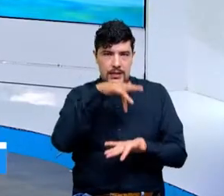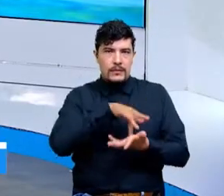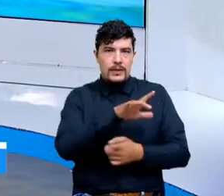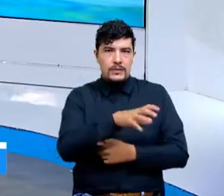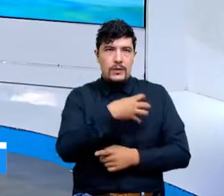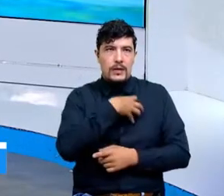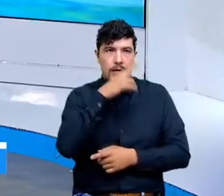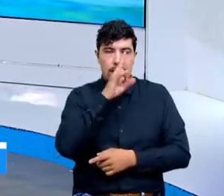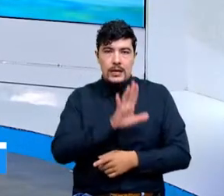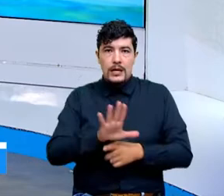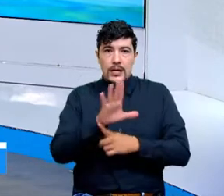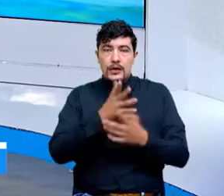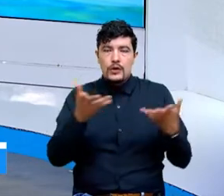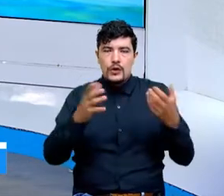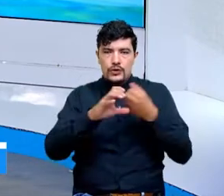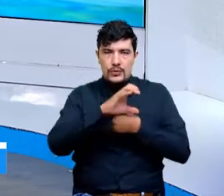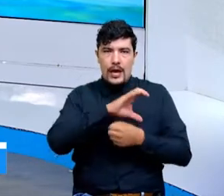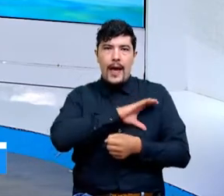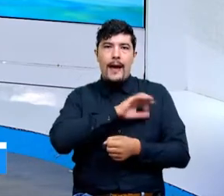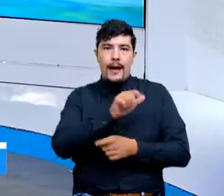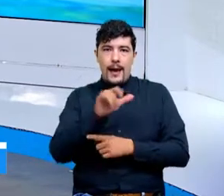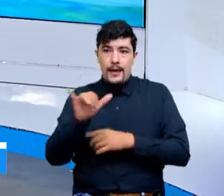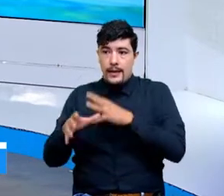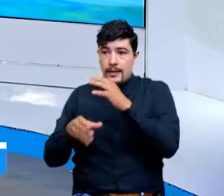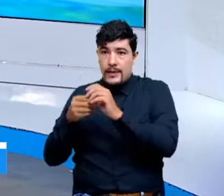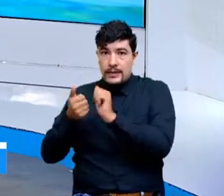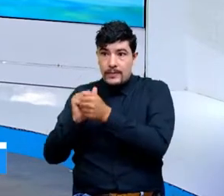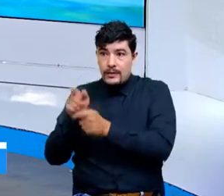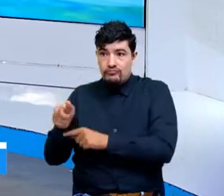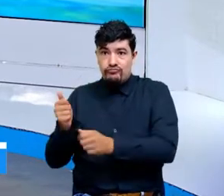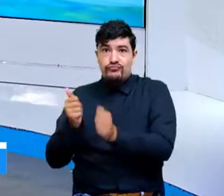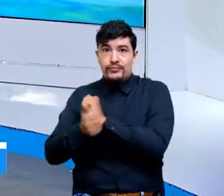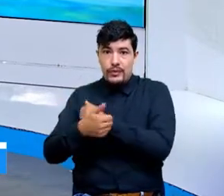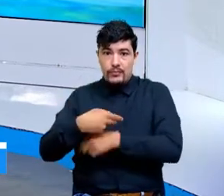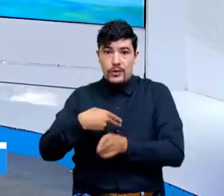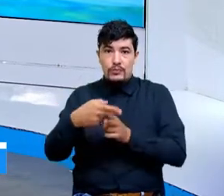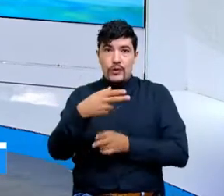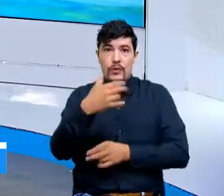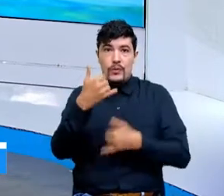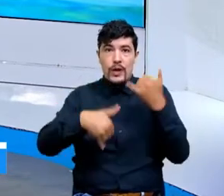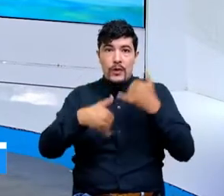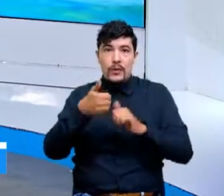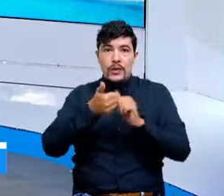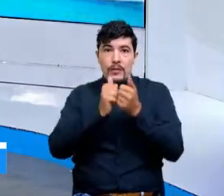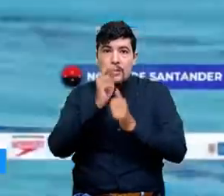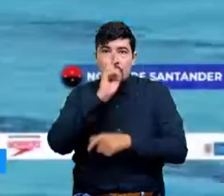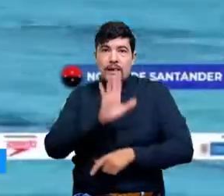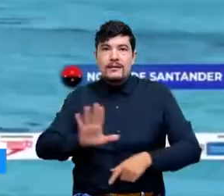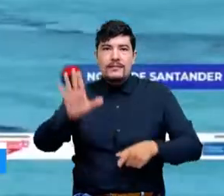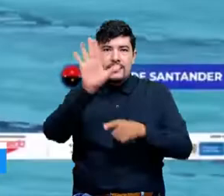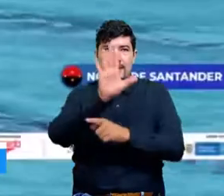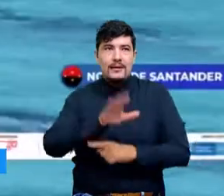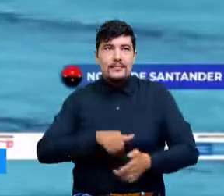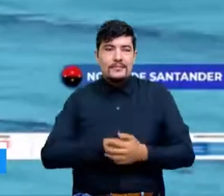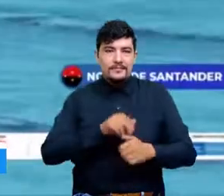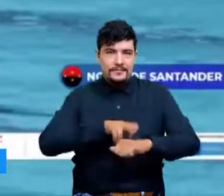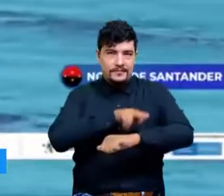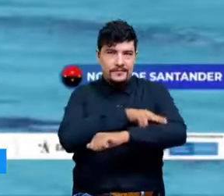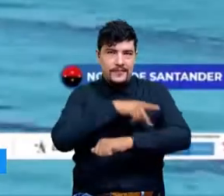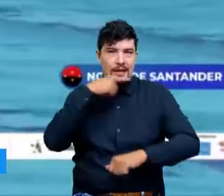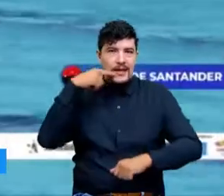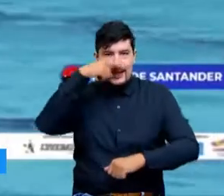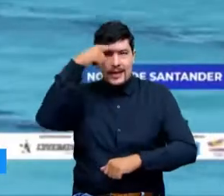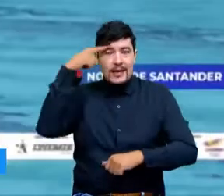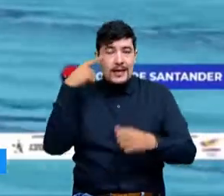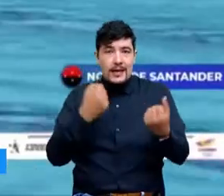en Santiago de Cali, pero además varias deportistas alcanzaron cupo a los próximos Juegos Deportivos Nacionales. La delegación rojinegra